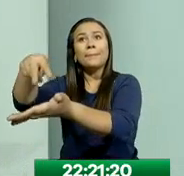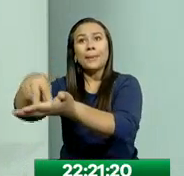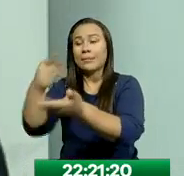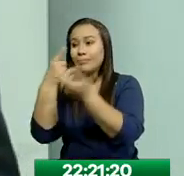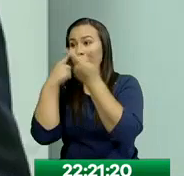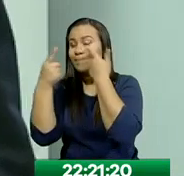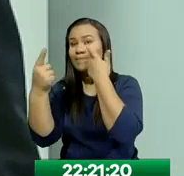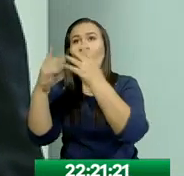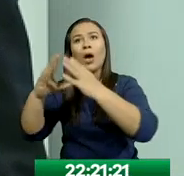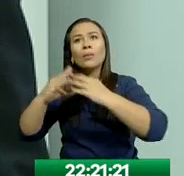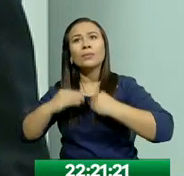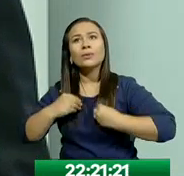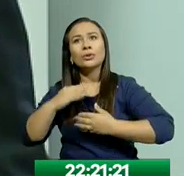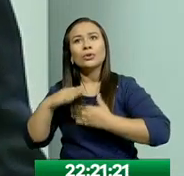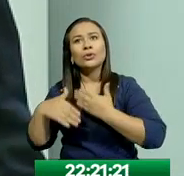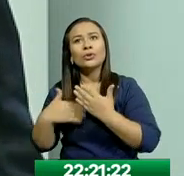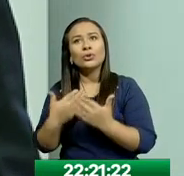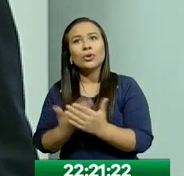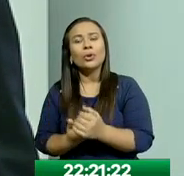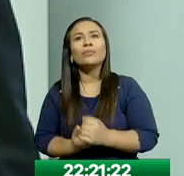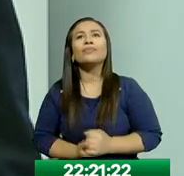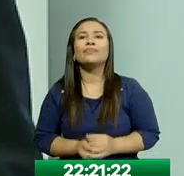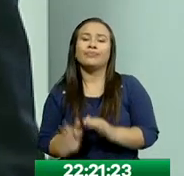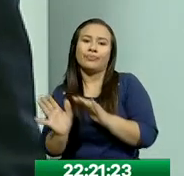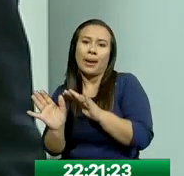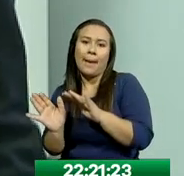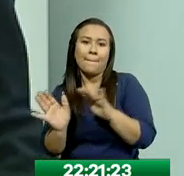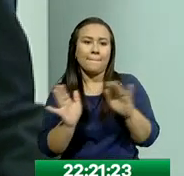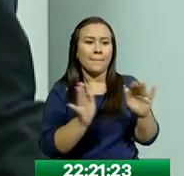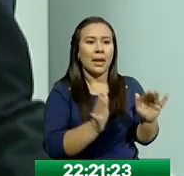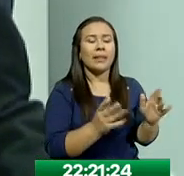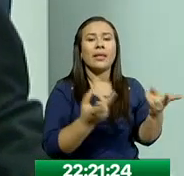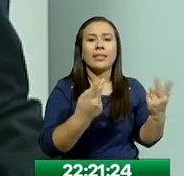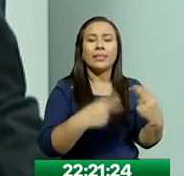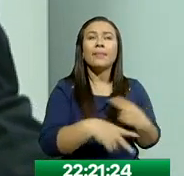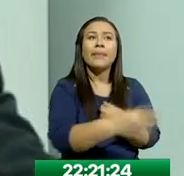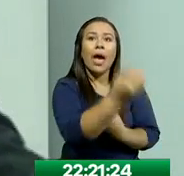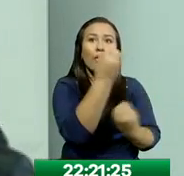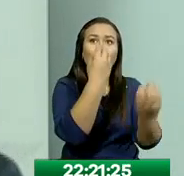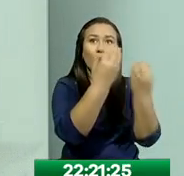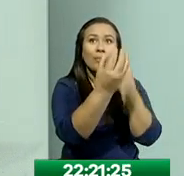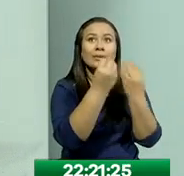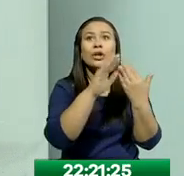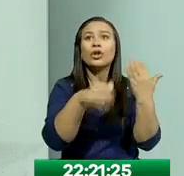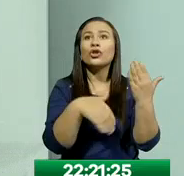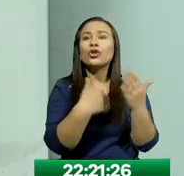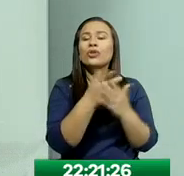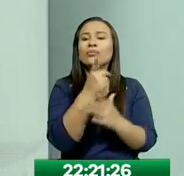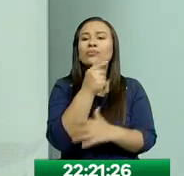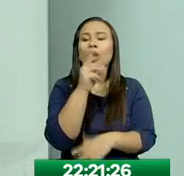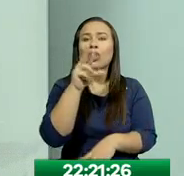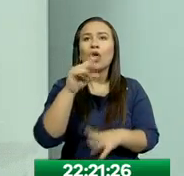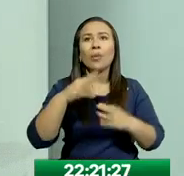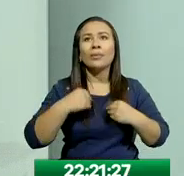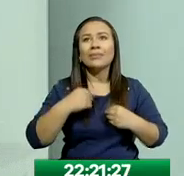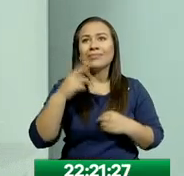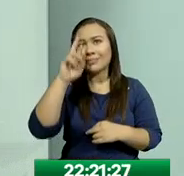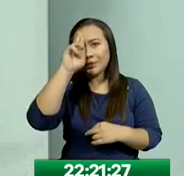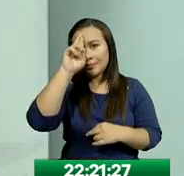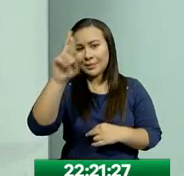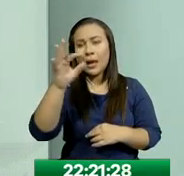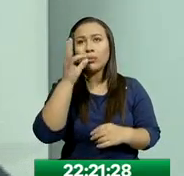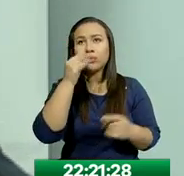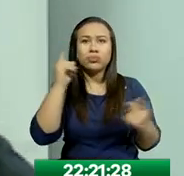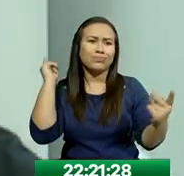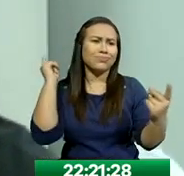frecuencias de incumplimientos en general. Y por otro lado también vamos a generar información de contravenciones de tránsito, exceso de velocidad, exceso